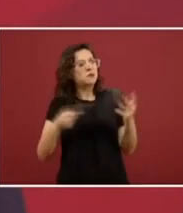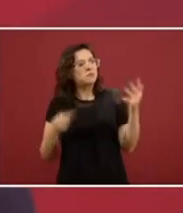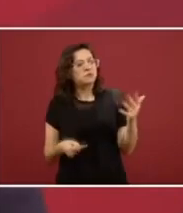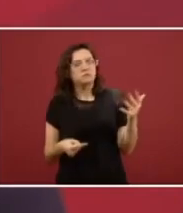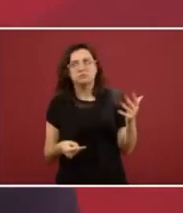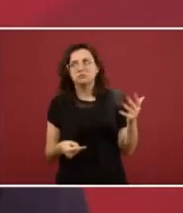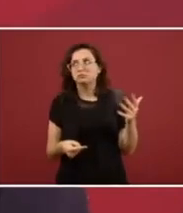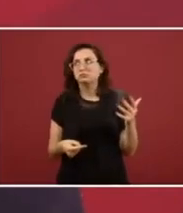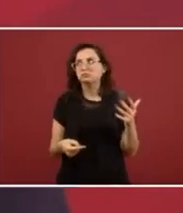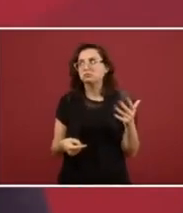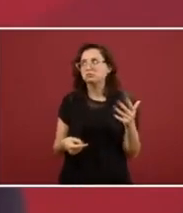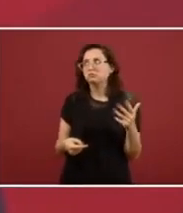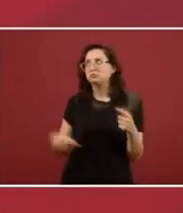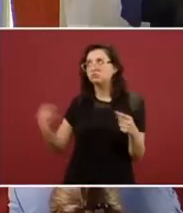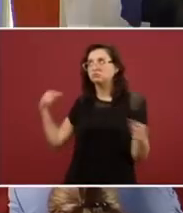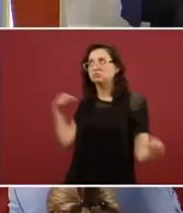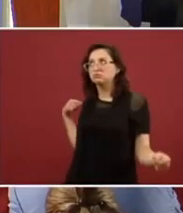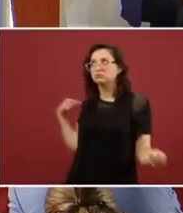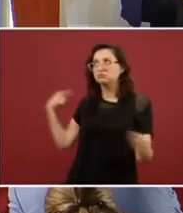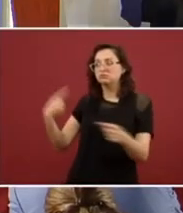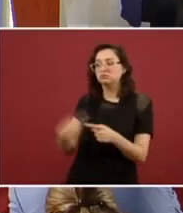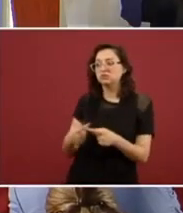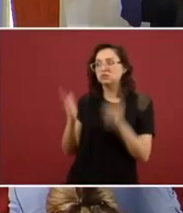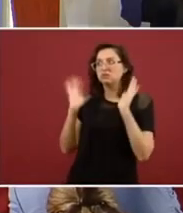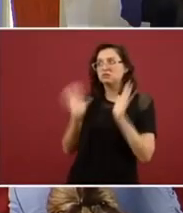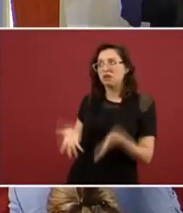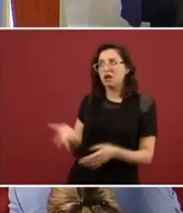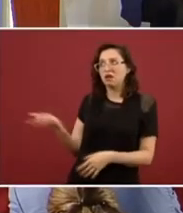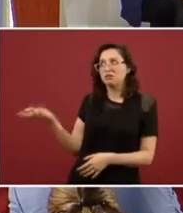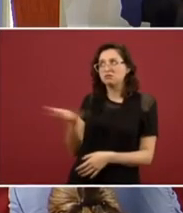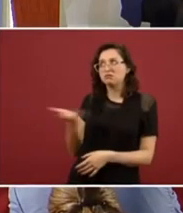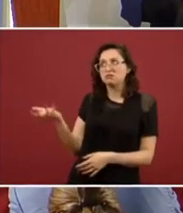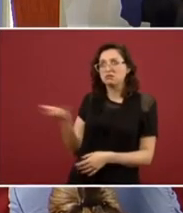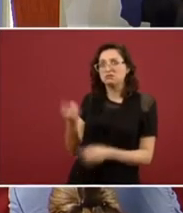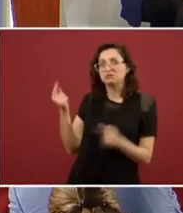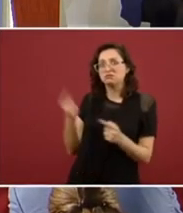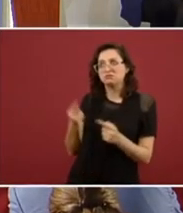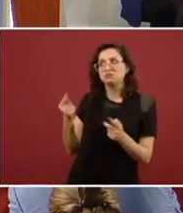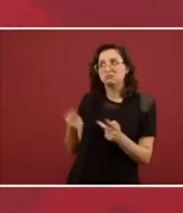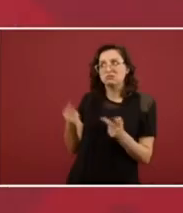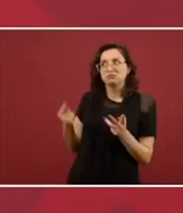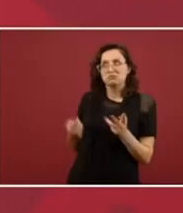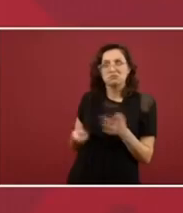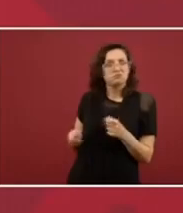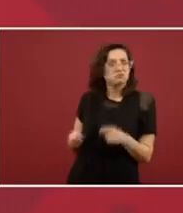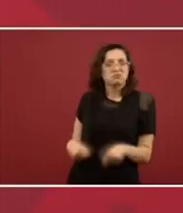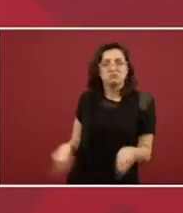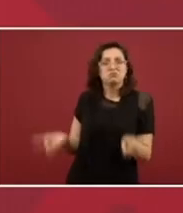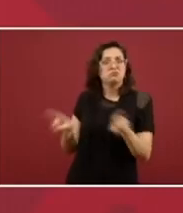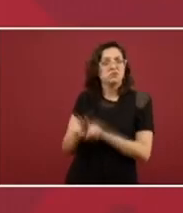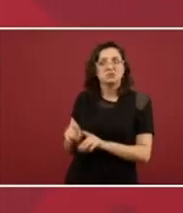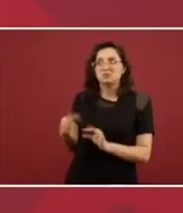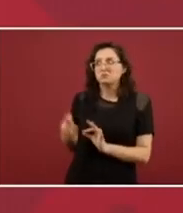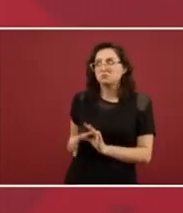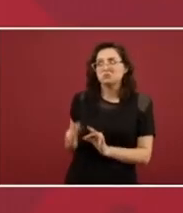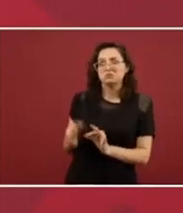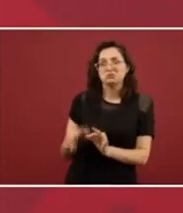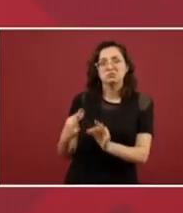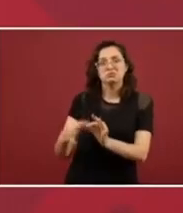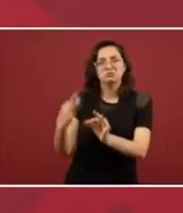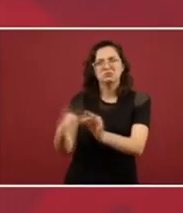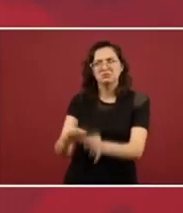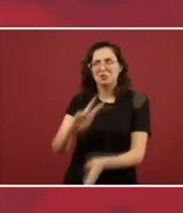Insisto en expresar mi respeto a los y las legisladores y a este poder de la Unión, pero